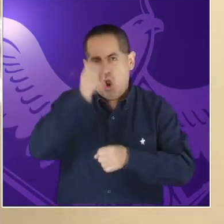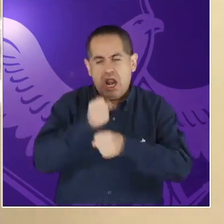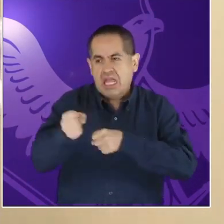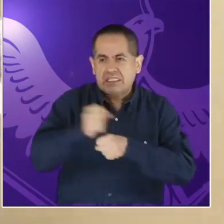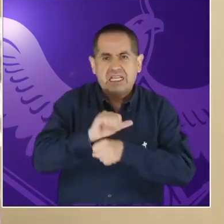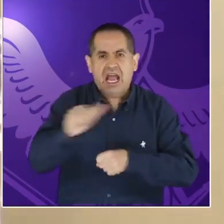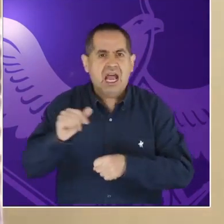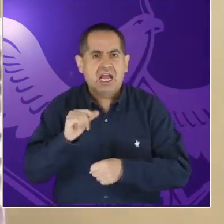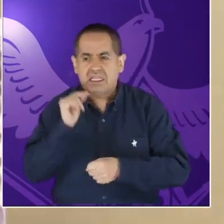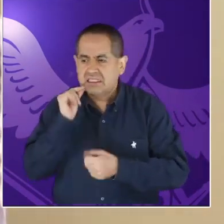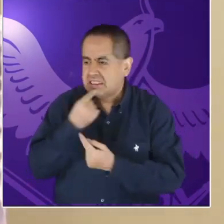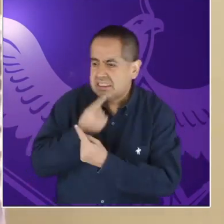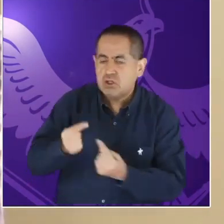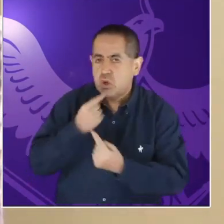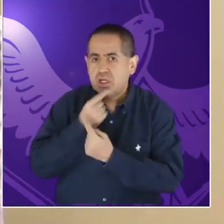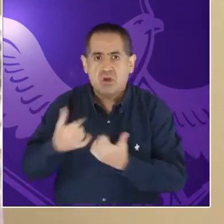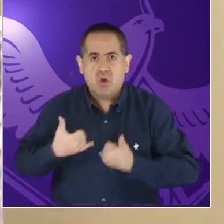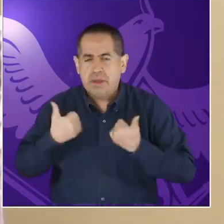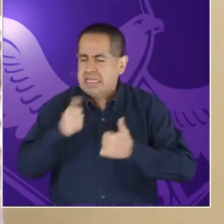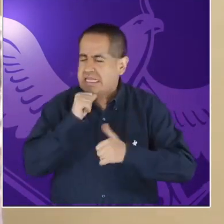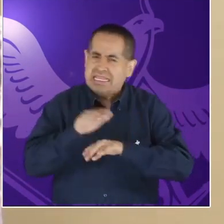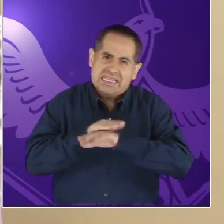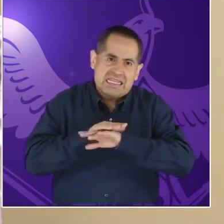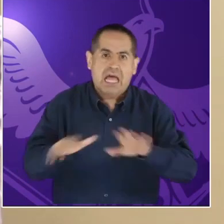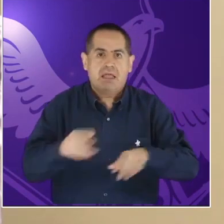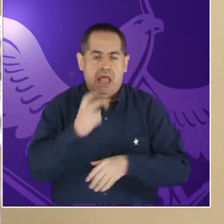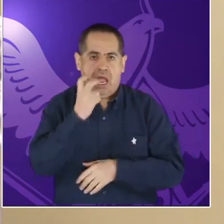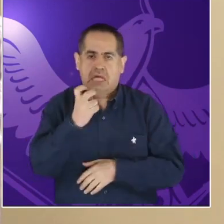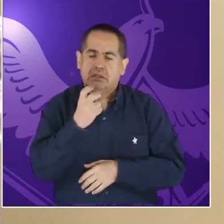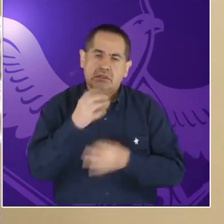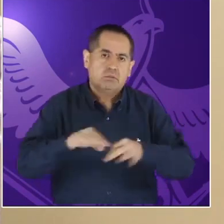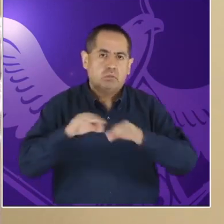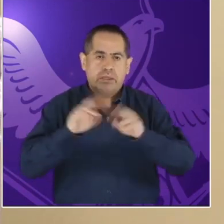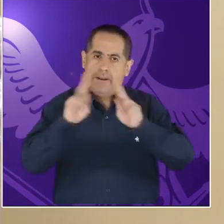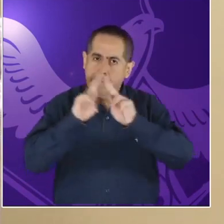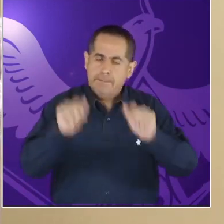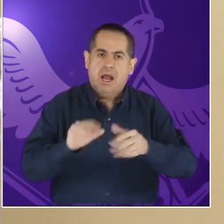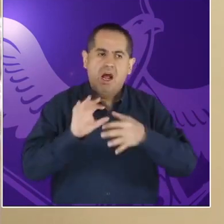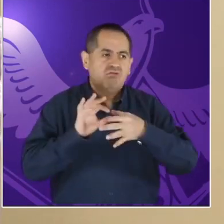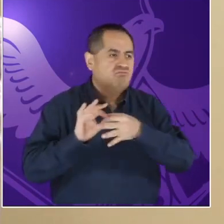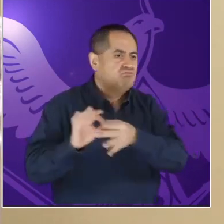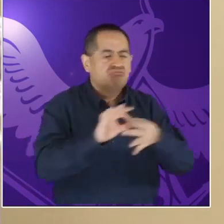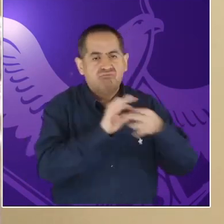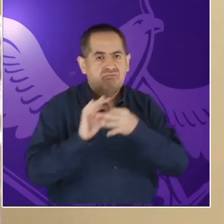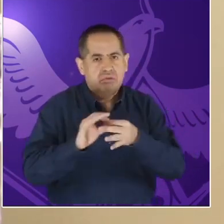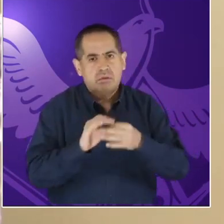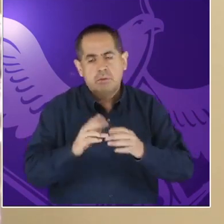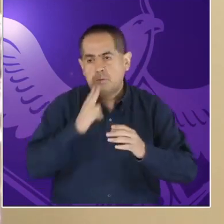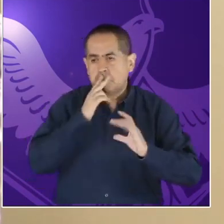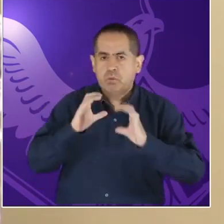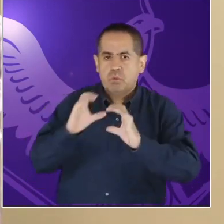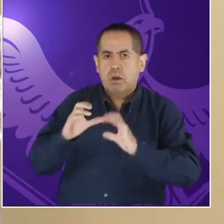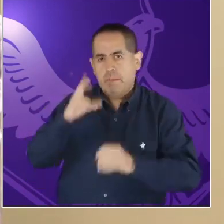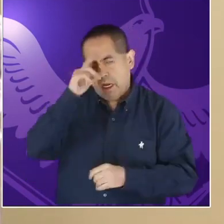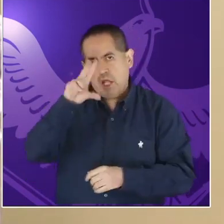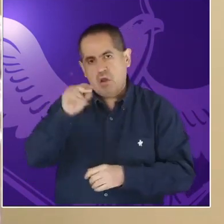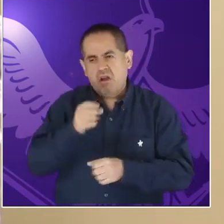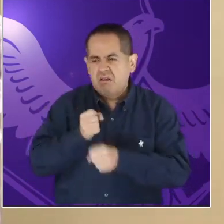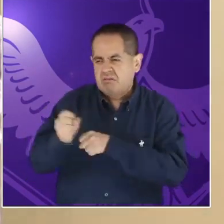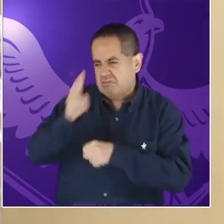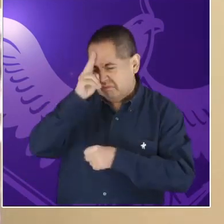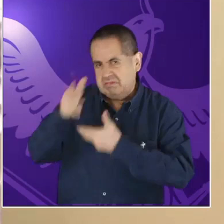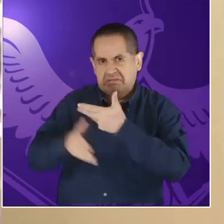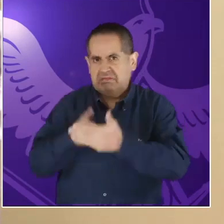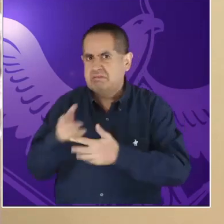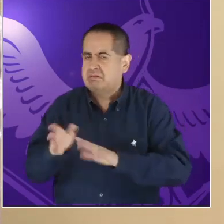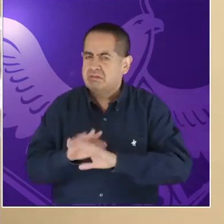de violencia en contra de las niñas, niños y adolescentes que son, digamos, los grupos con más índices de violencia.